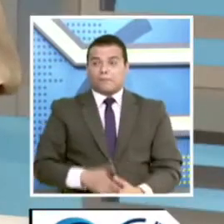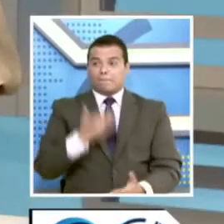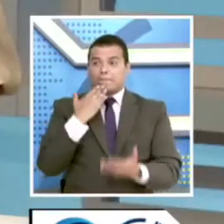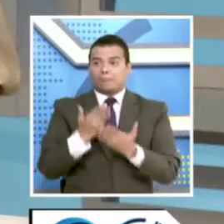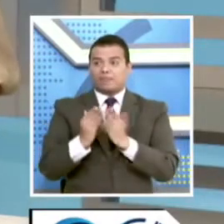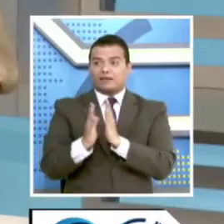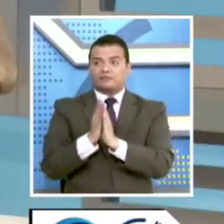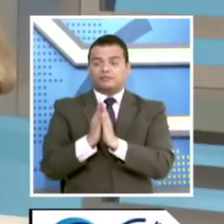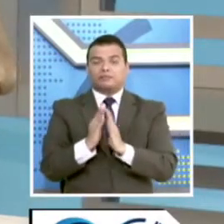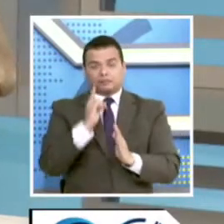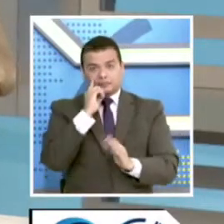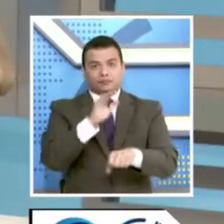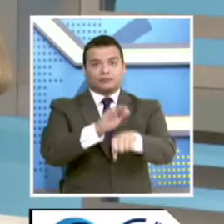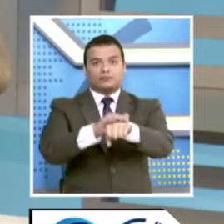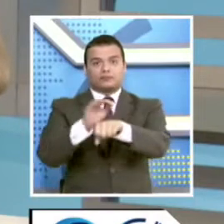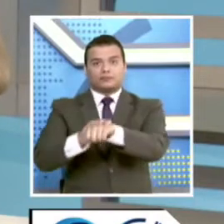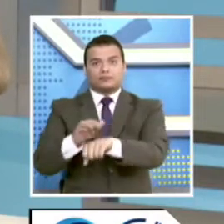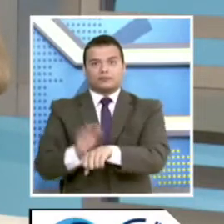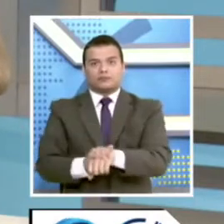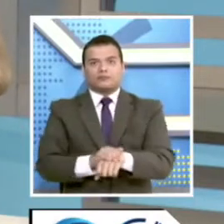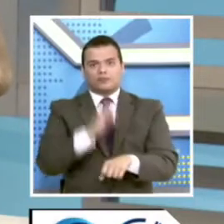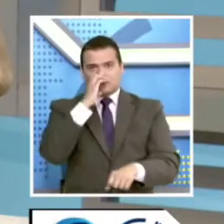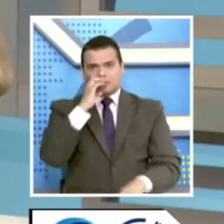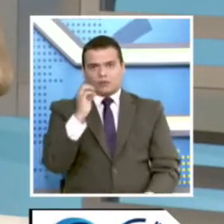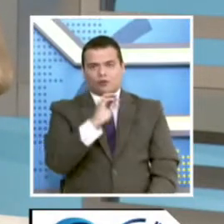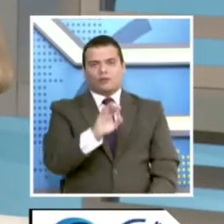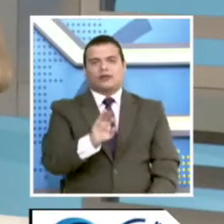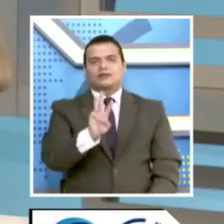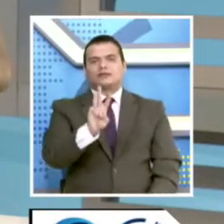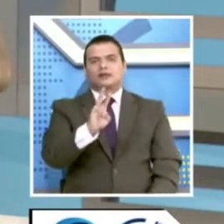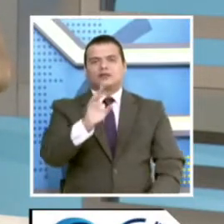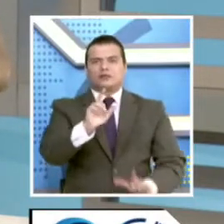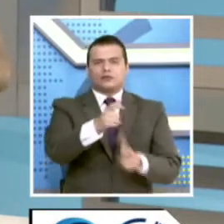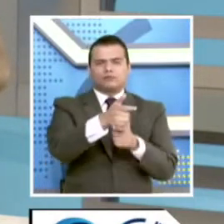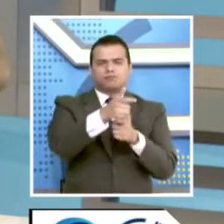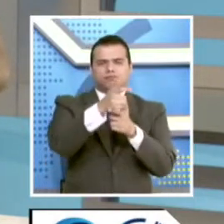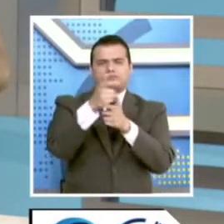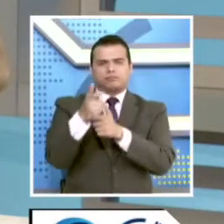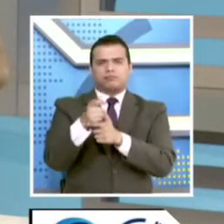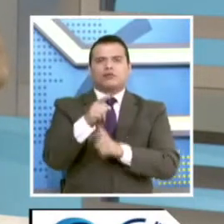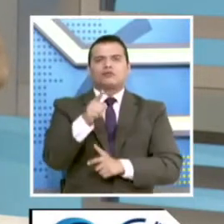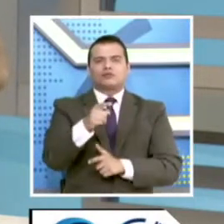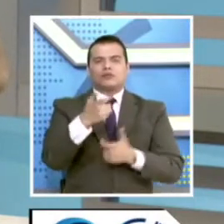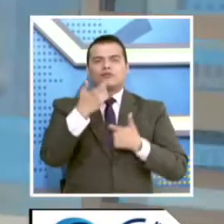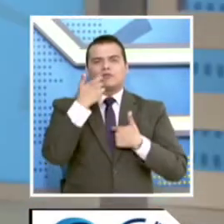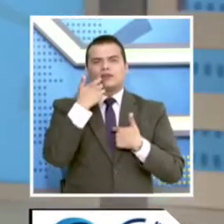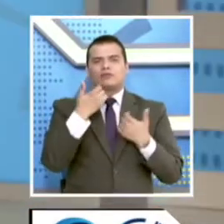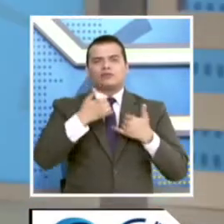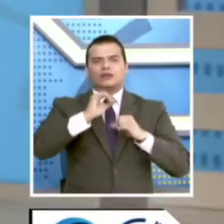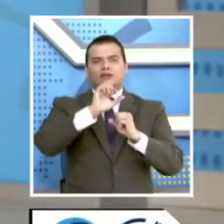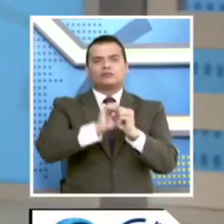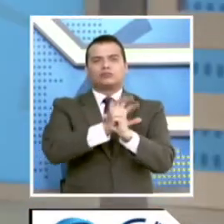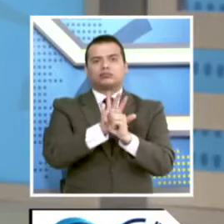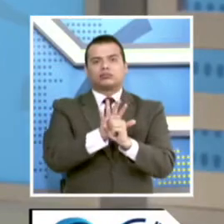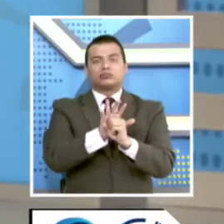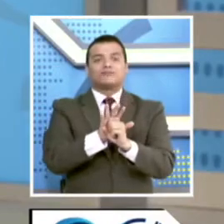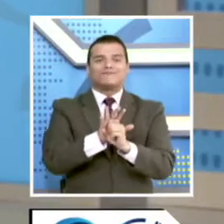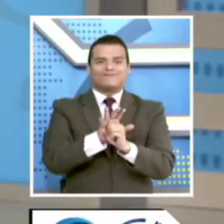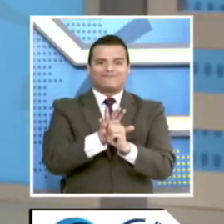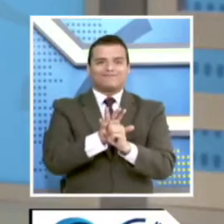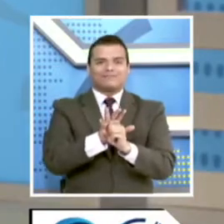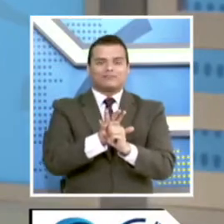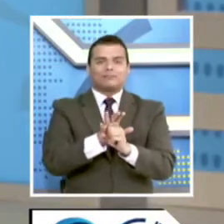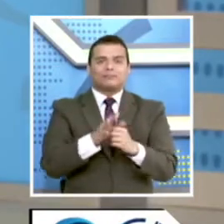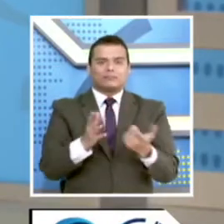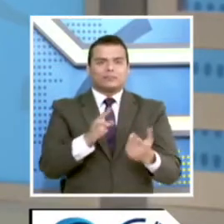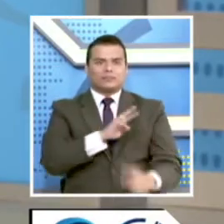Gracias, Miguel. Y mucha atención que tres bomberos voluntarios de la ciudad resultaron contagiados por coronavirus. Los casos en general en